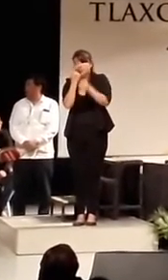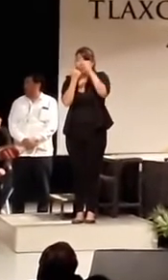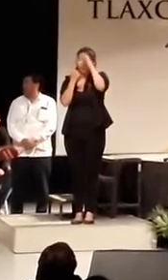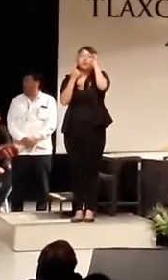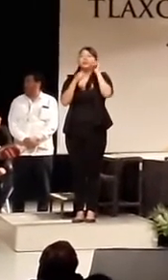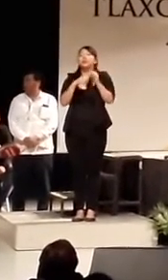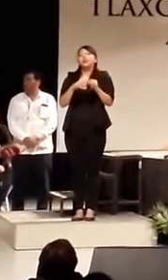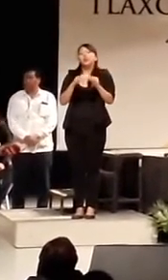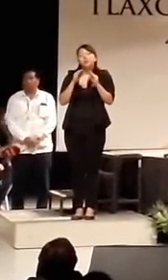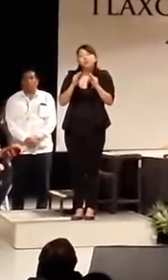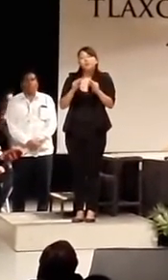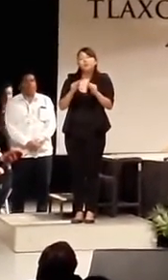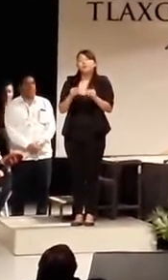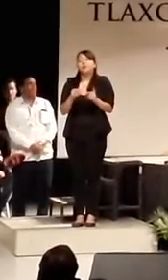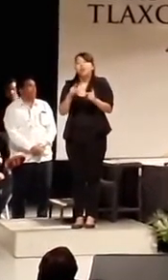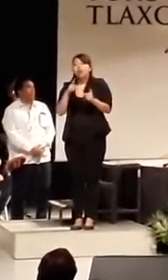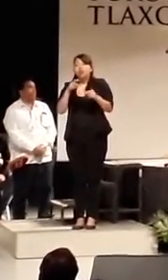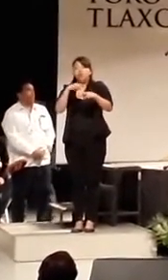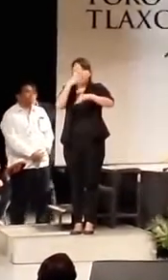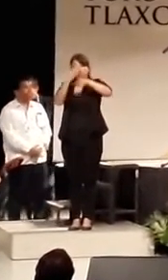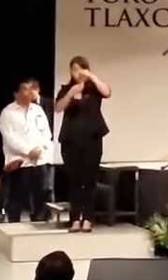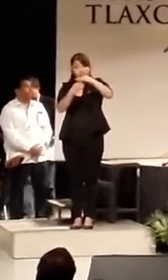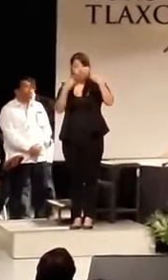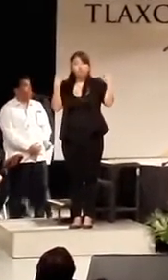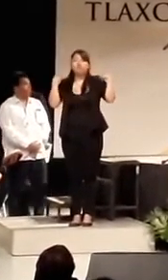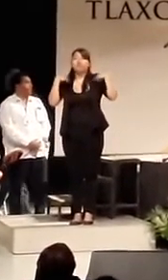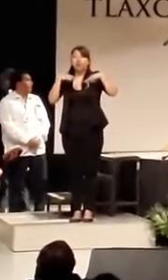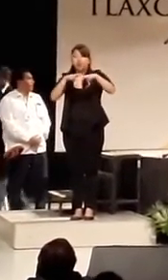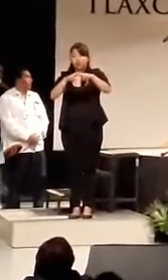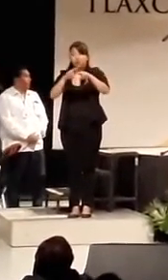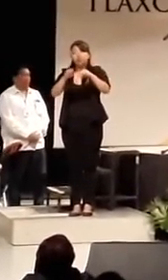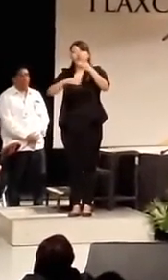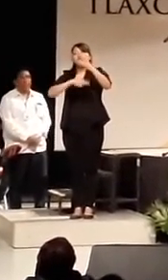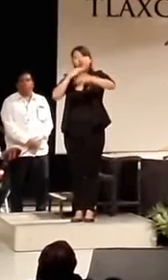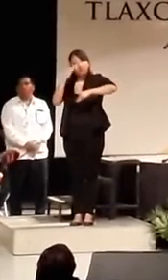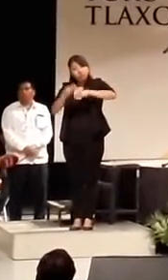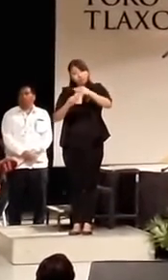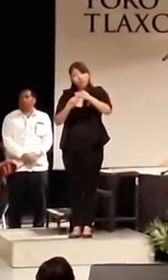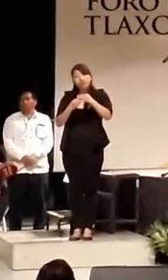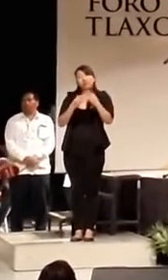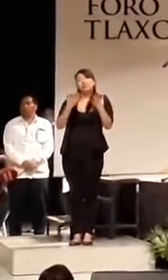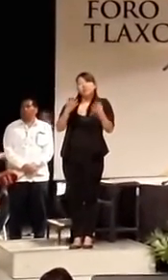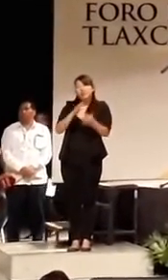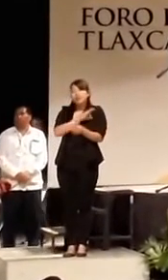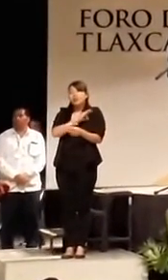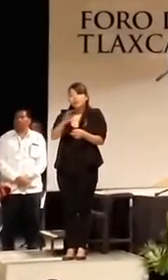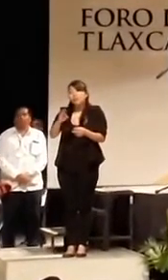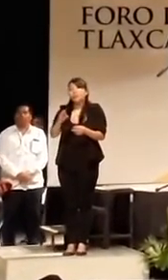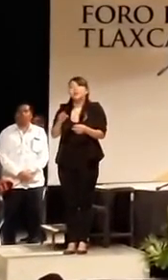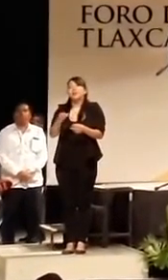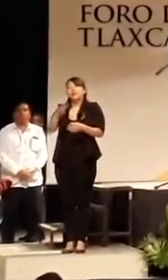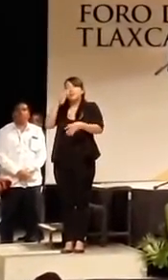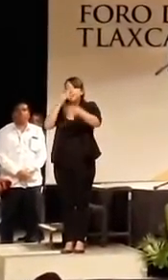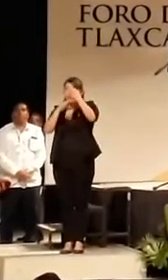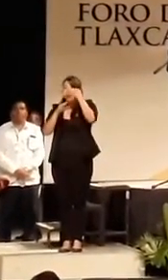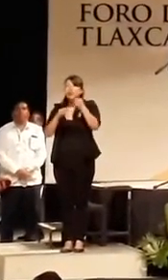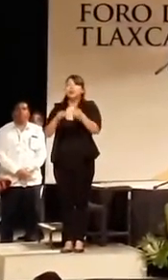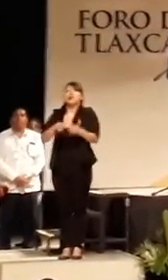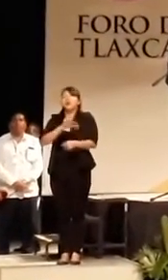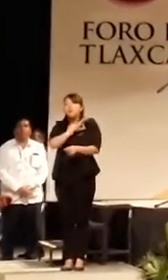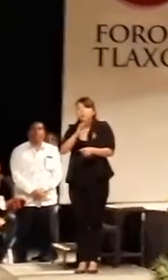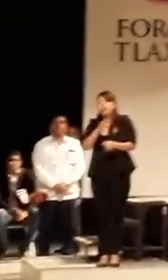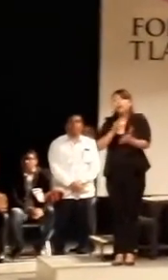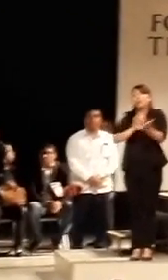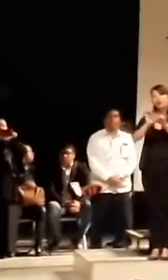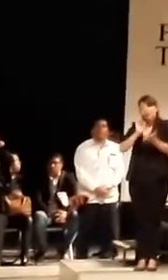que todos los docentes puedan diferenciar las exigencias del sistema educativo y los requerimientos básicos